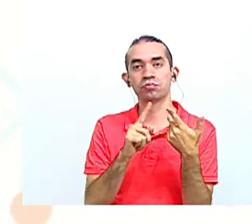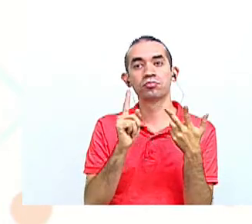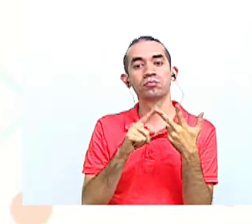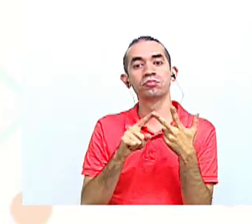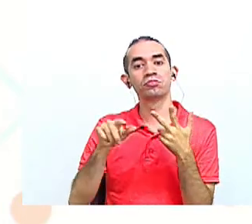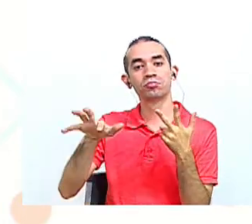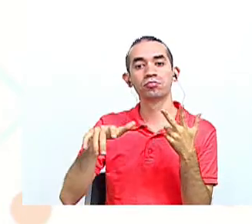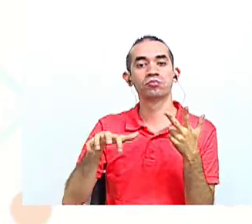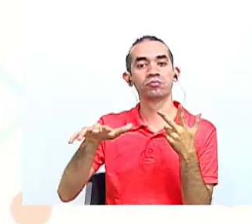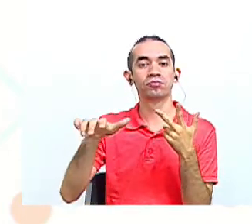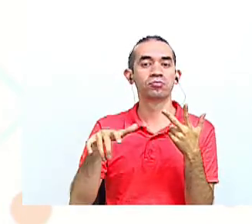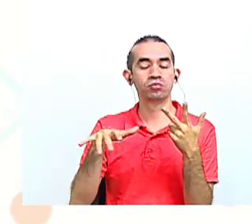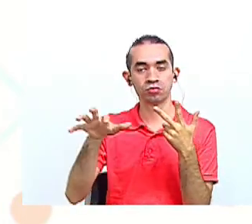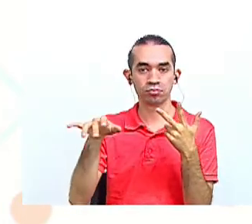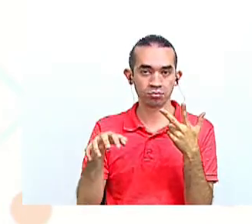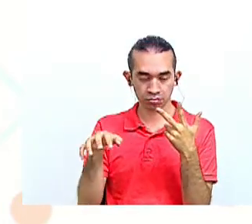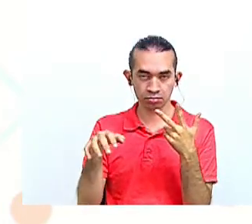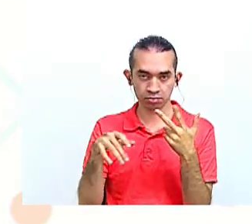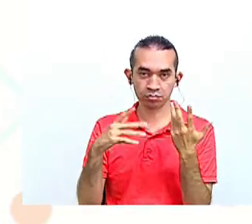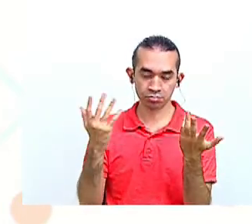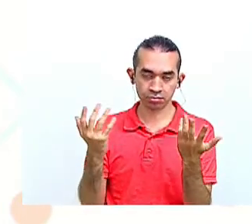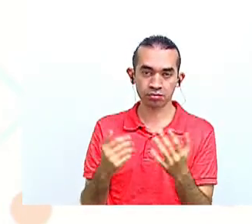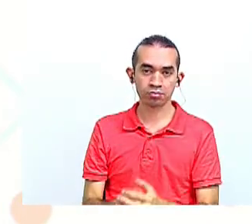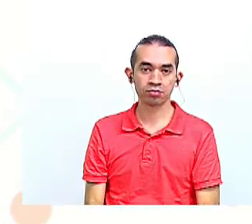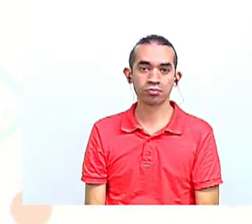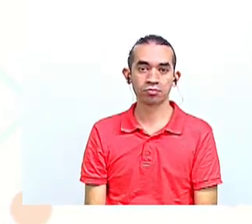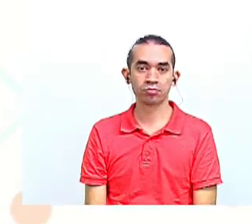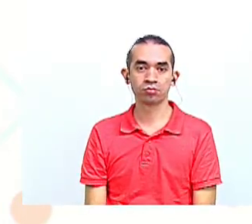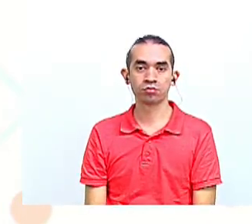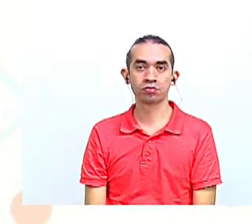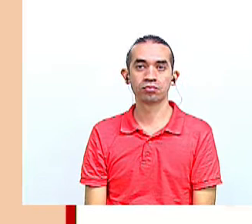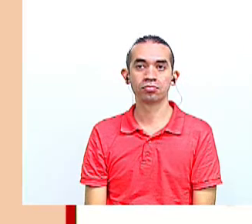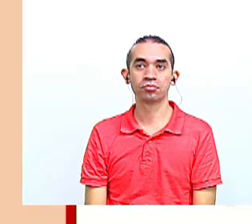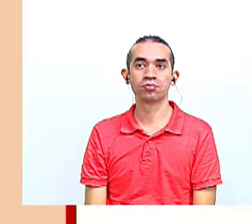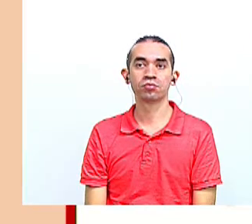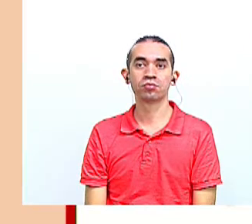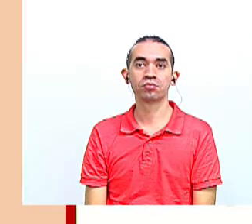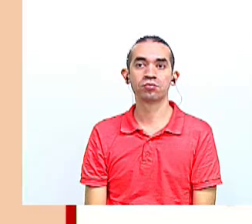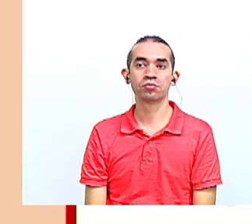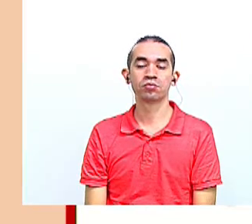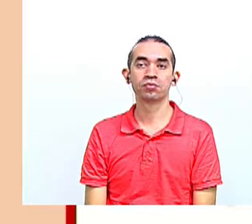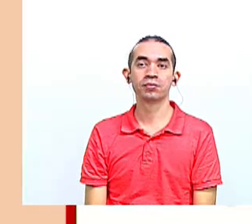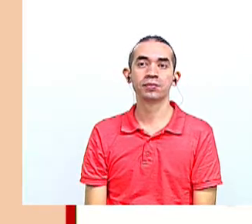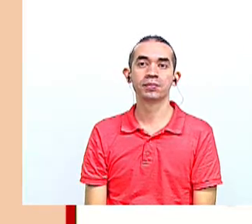y la calculadora para realizar los cálculos.